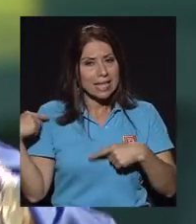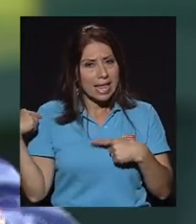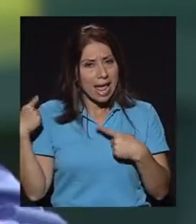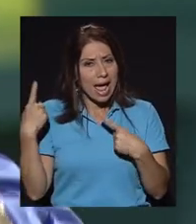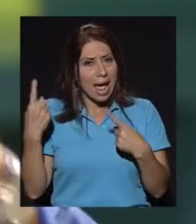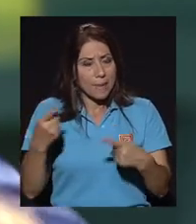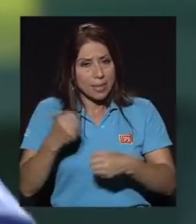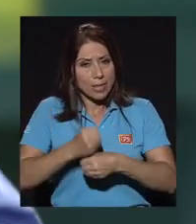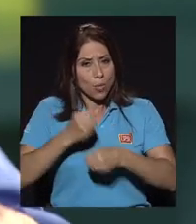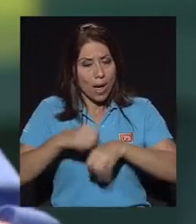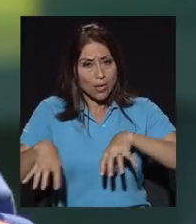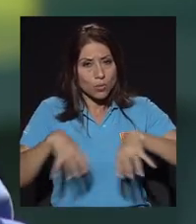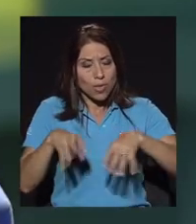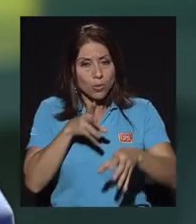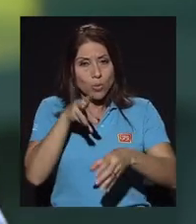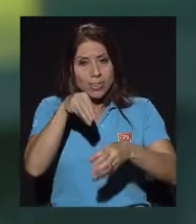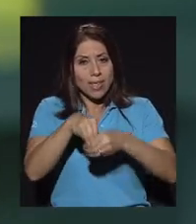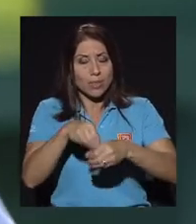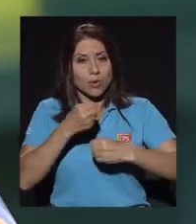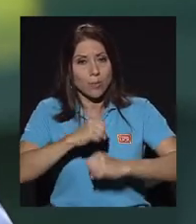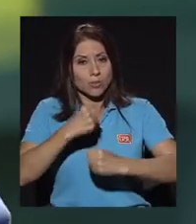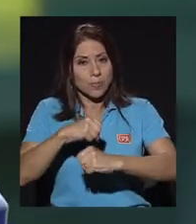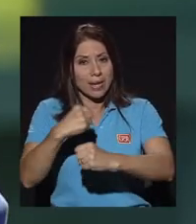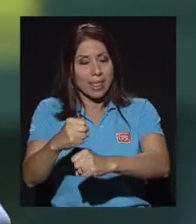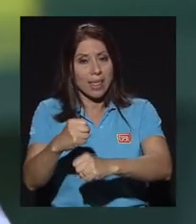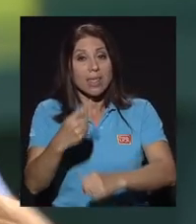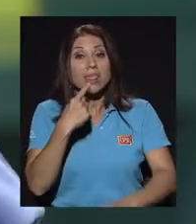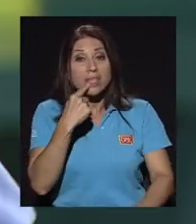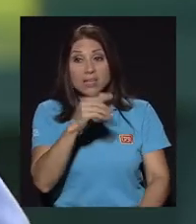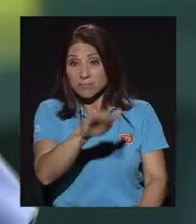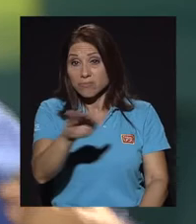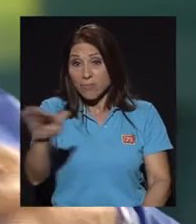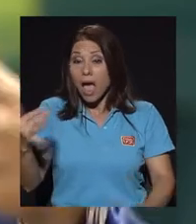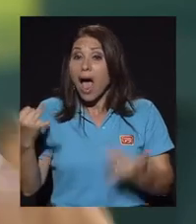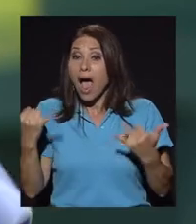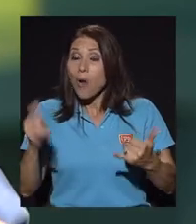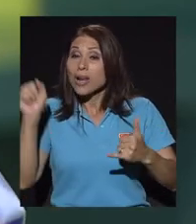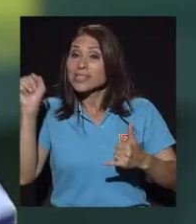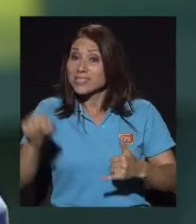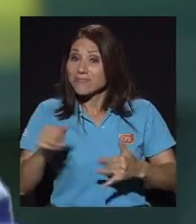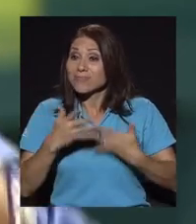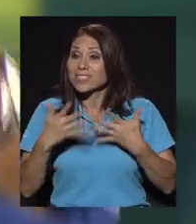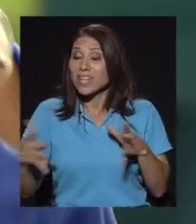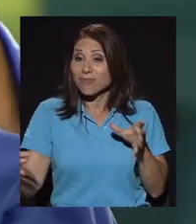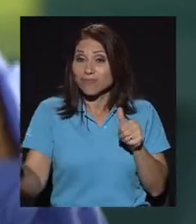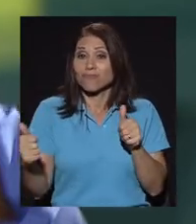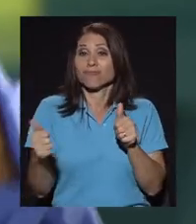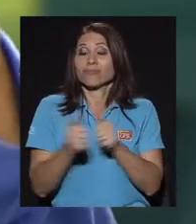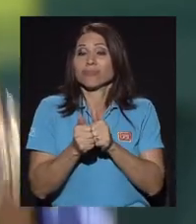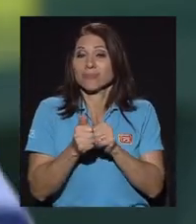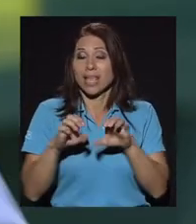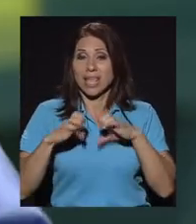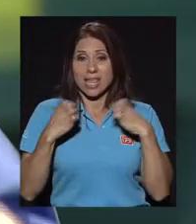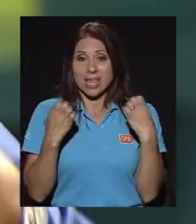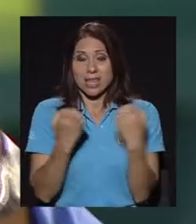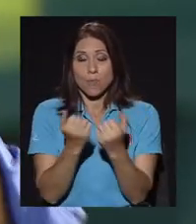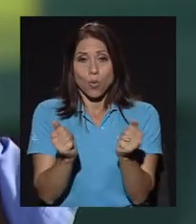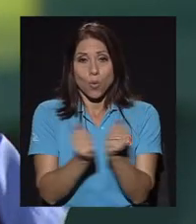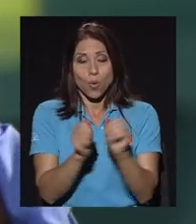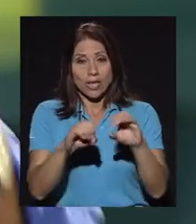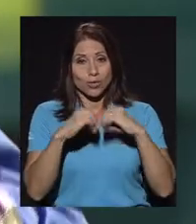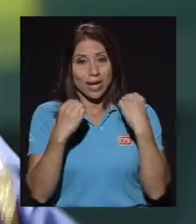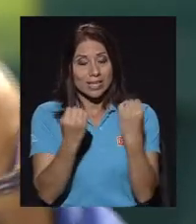venido actuando dentro de la municipalidad y decirles, ahora sí, cerremos filas, hagamos equipo con